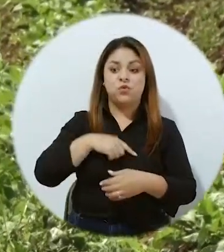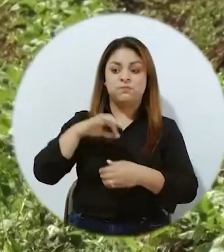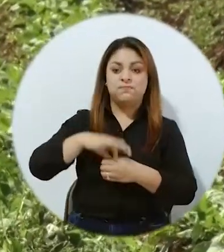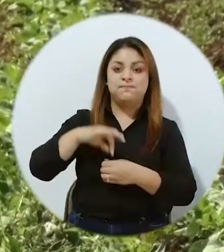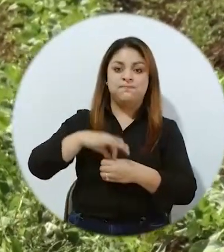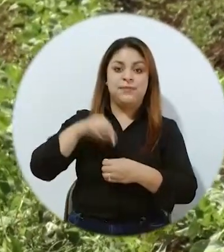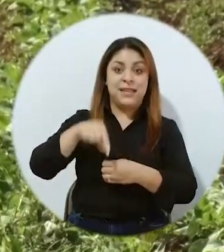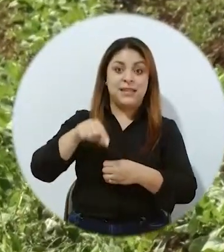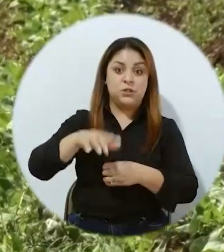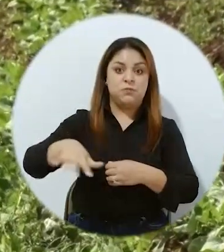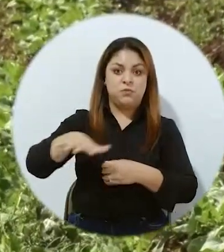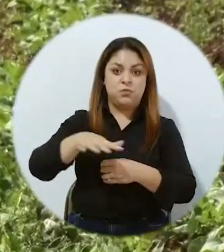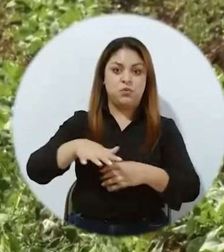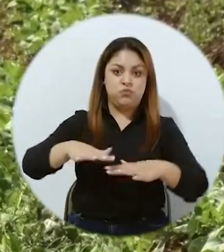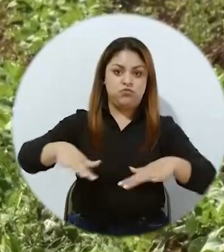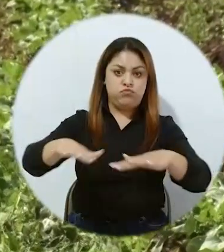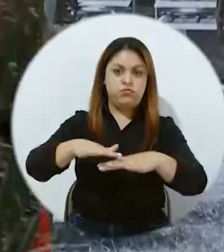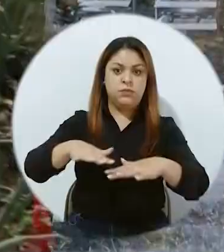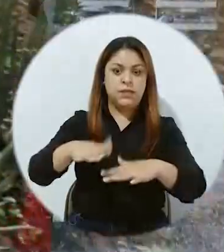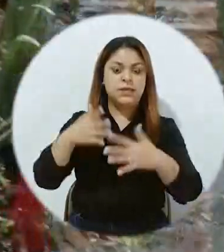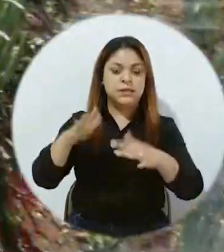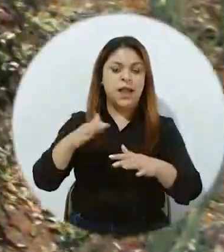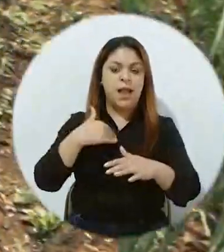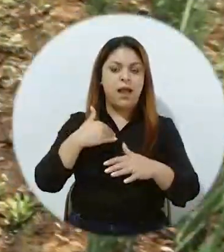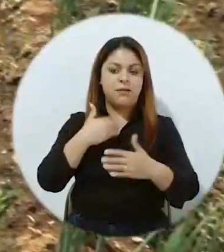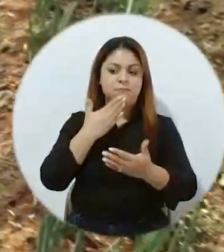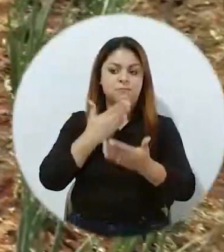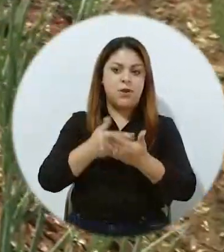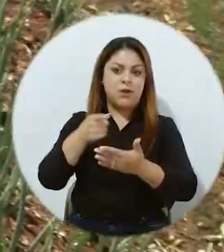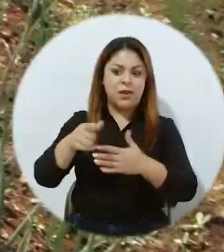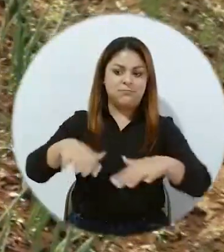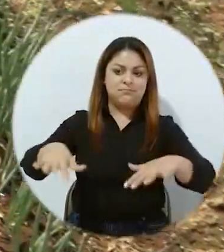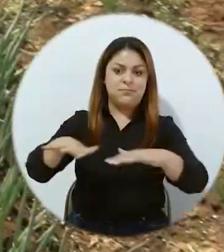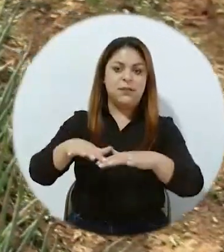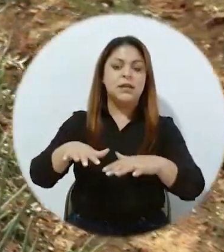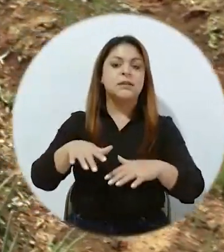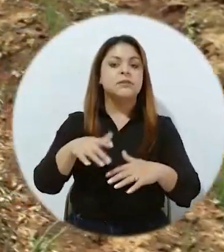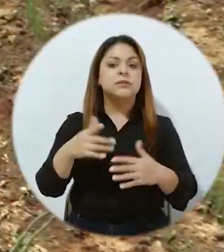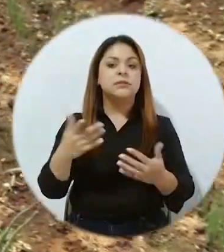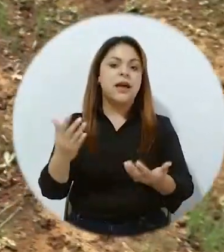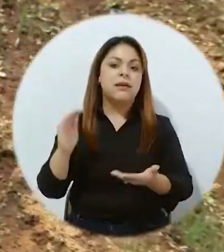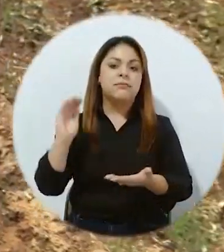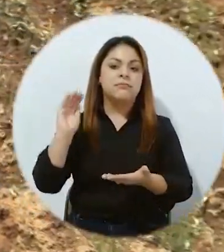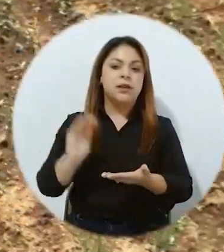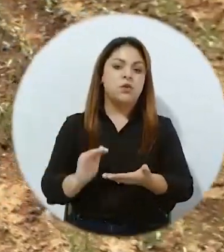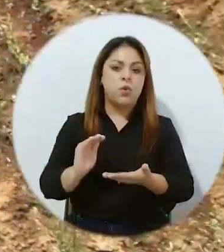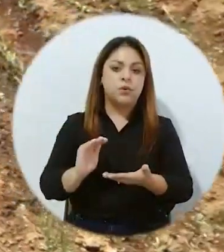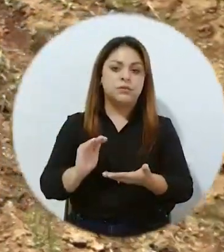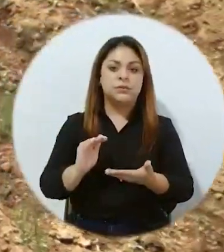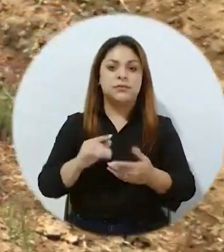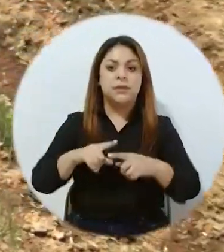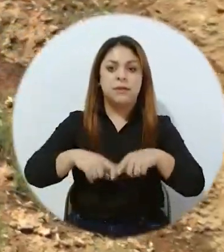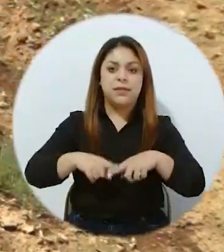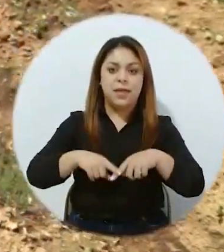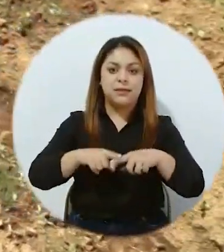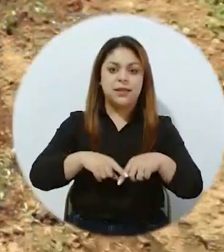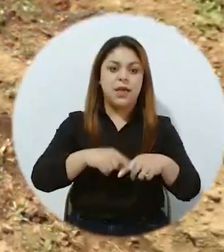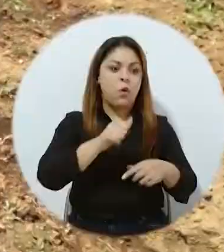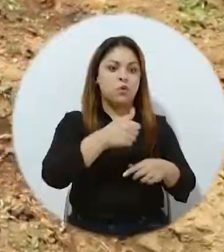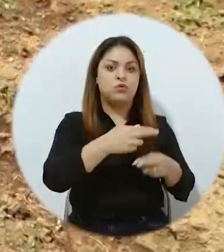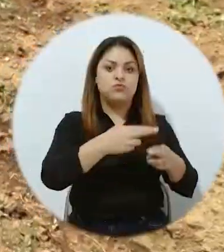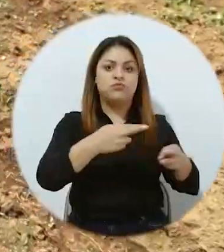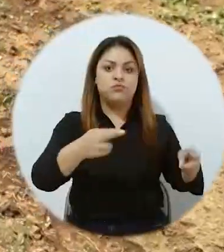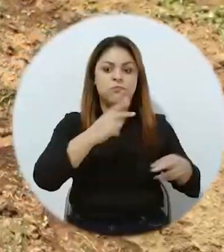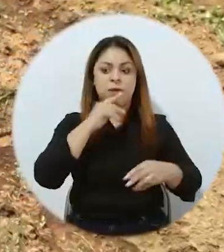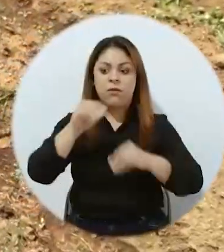tipo de productos que son de la región, que ya tienen esa resistencia, entonces vamos a tener una menor dependencia de insumos extras, ¿verdad?, para